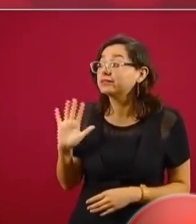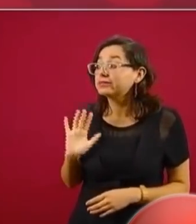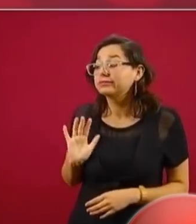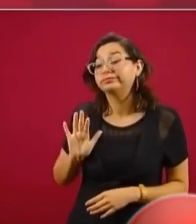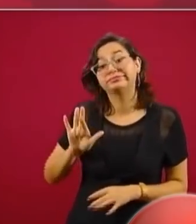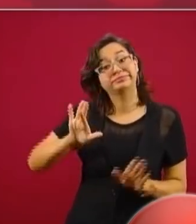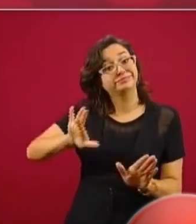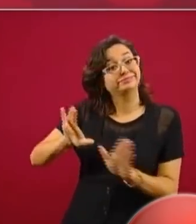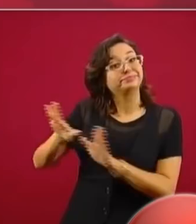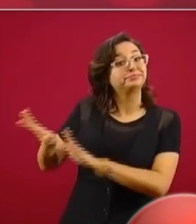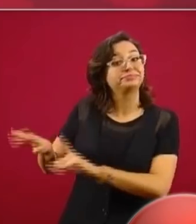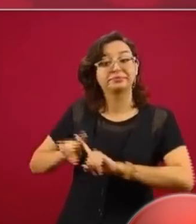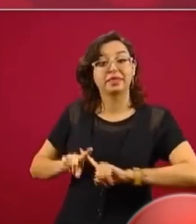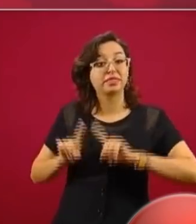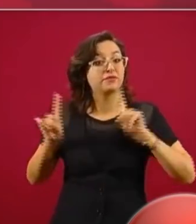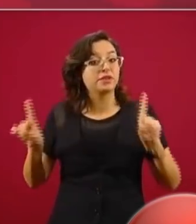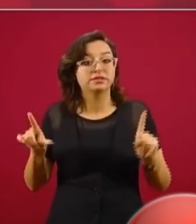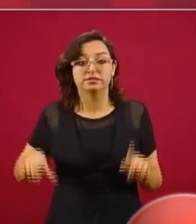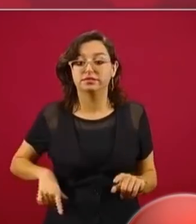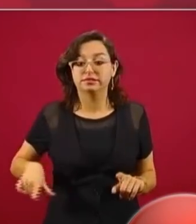esa es una diferencia importante.